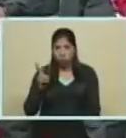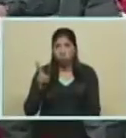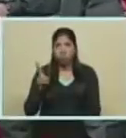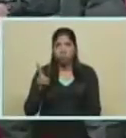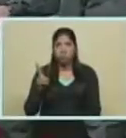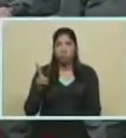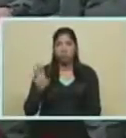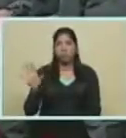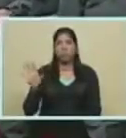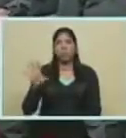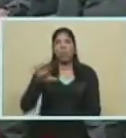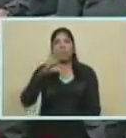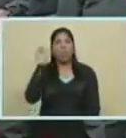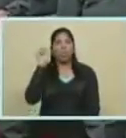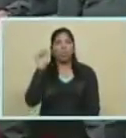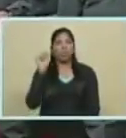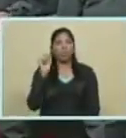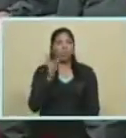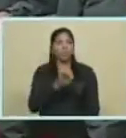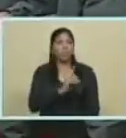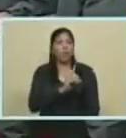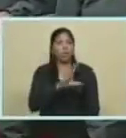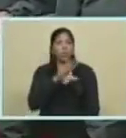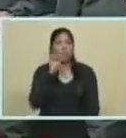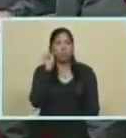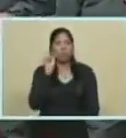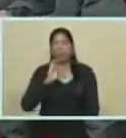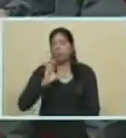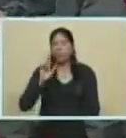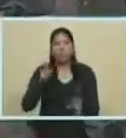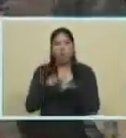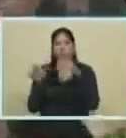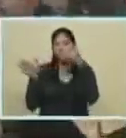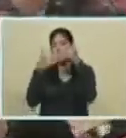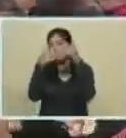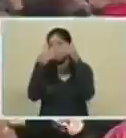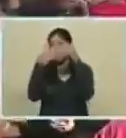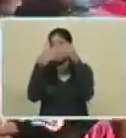se han negado a entender, a comprender.